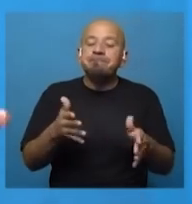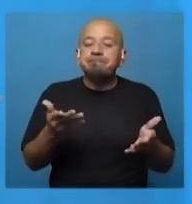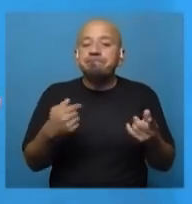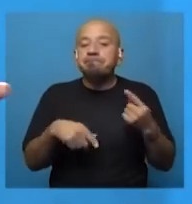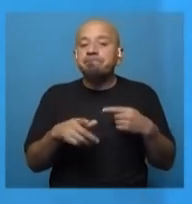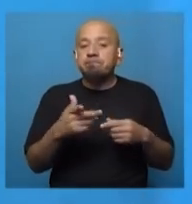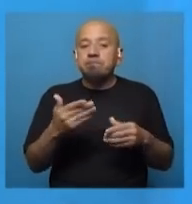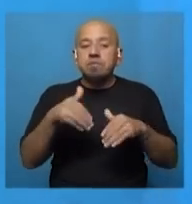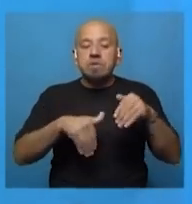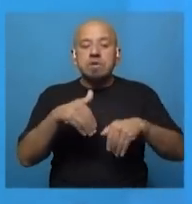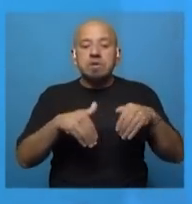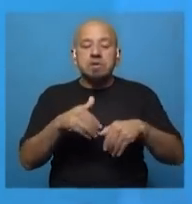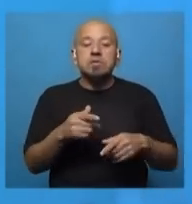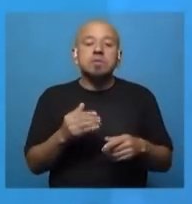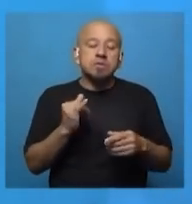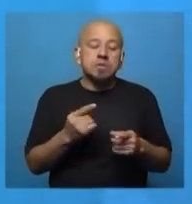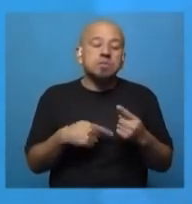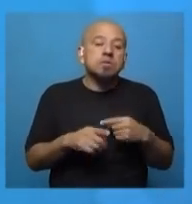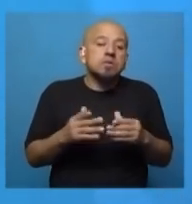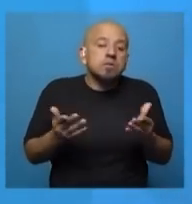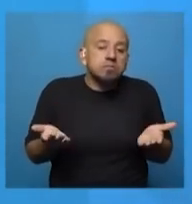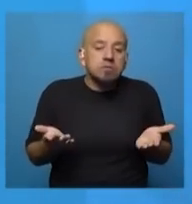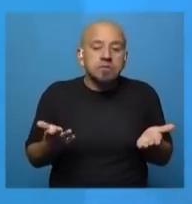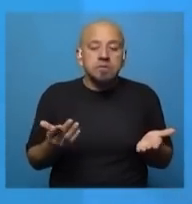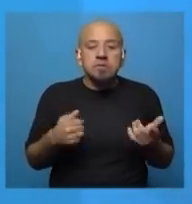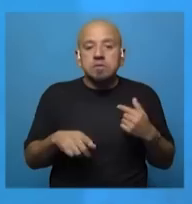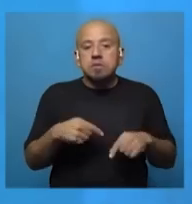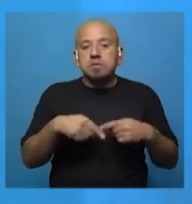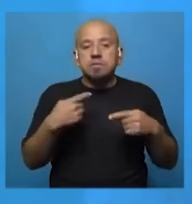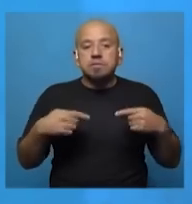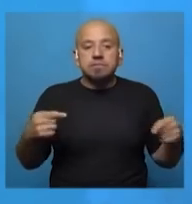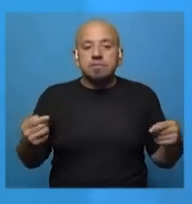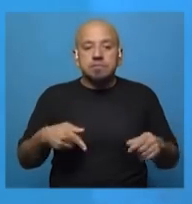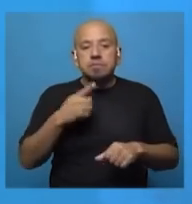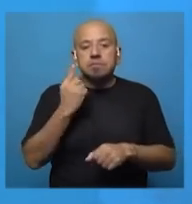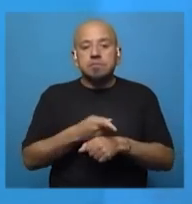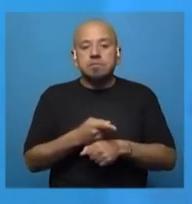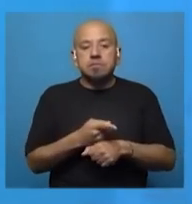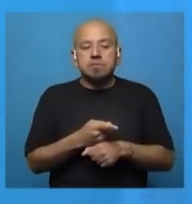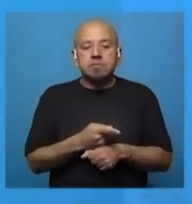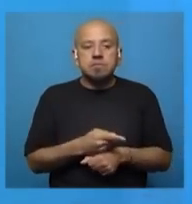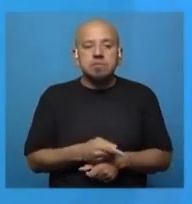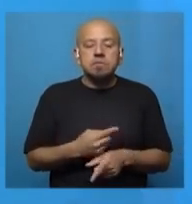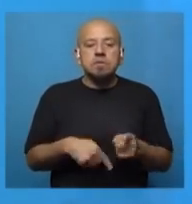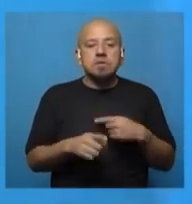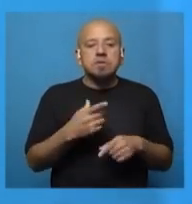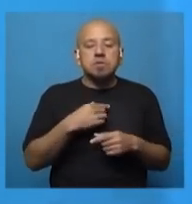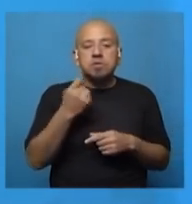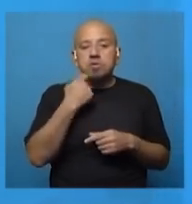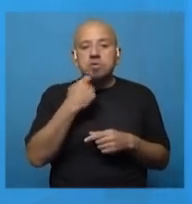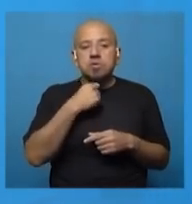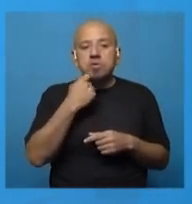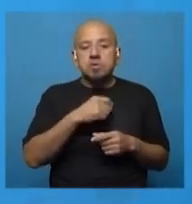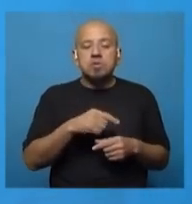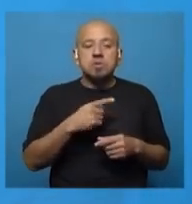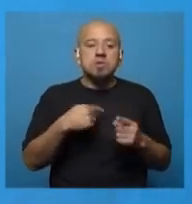Y es probable no se puede descartar pero bueno son cosas y decisiones y ocultamientos o falta de transparencia